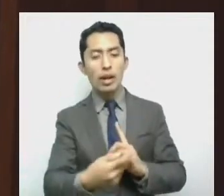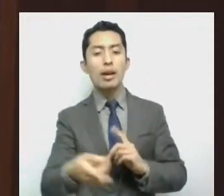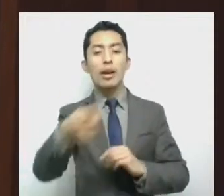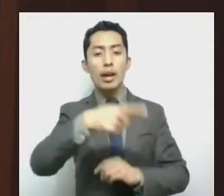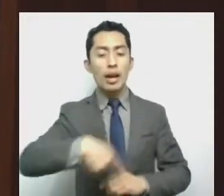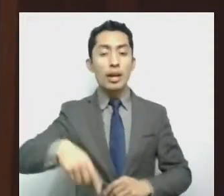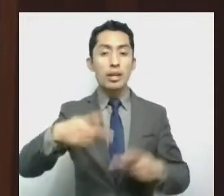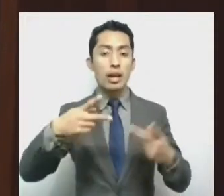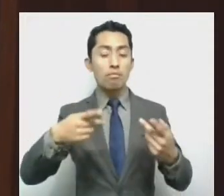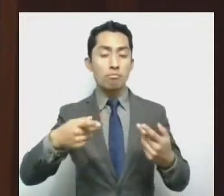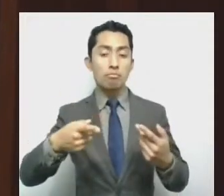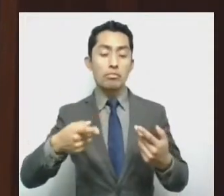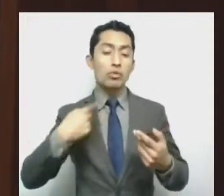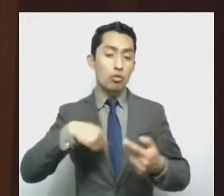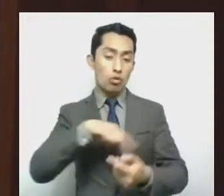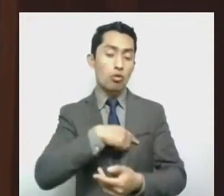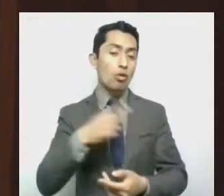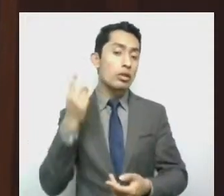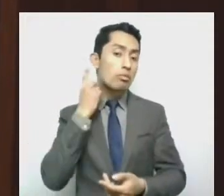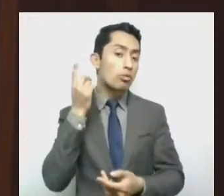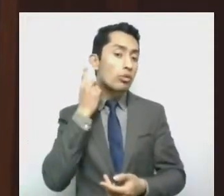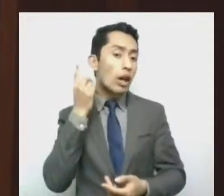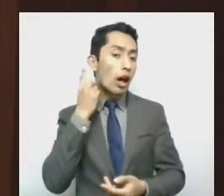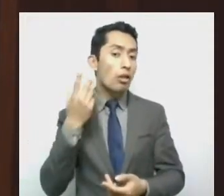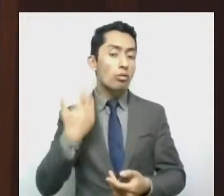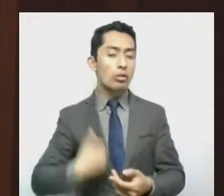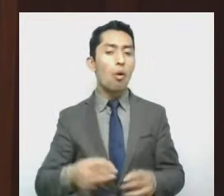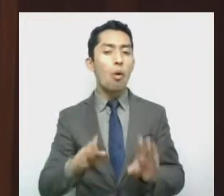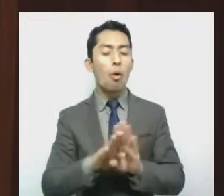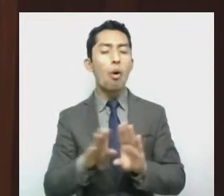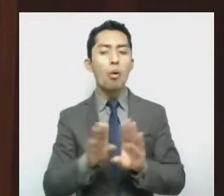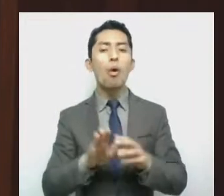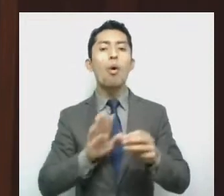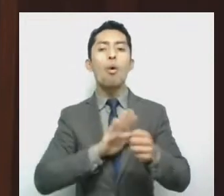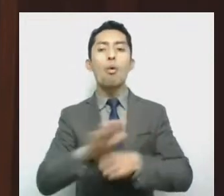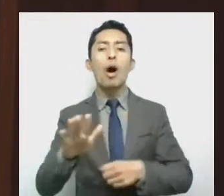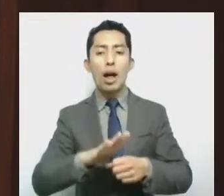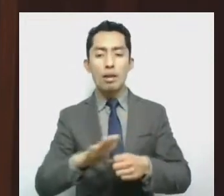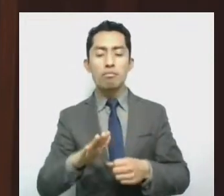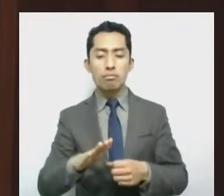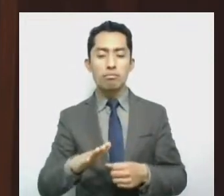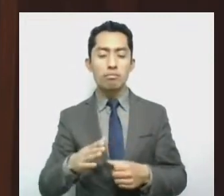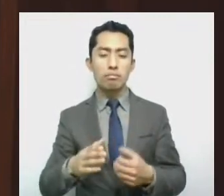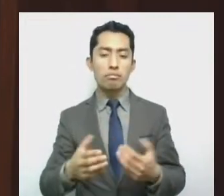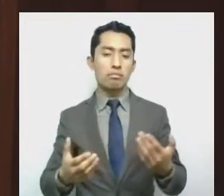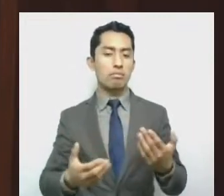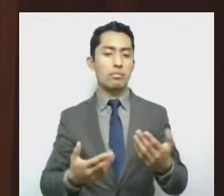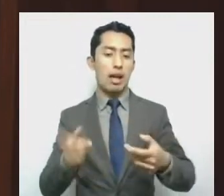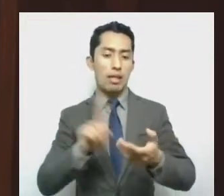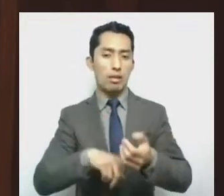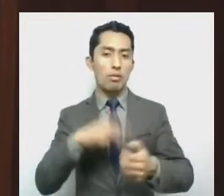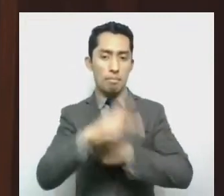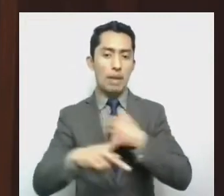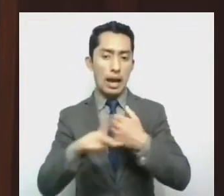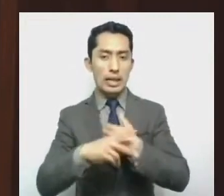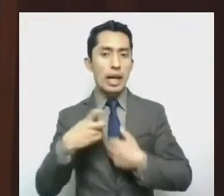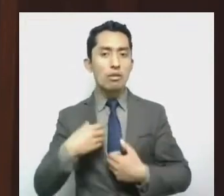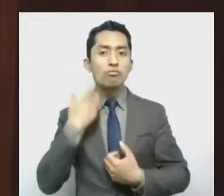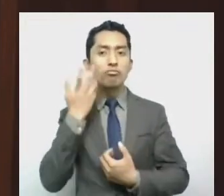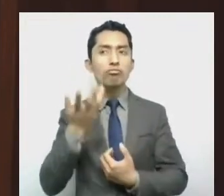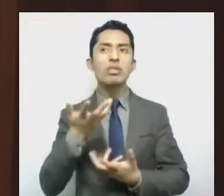presumiendo tenemos del tipo de nación al que aspiramos. Nosotros aspiramos